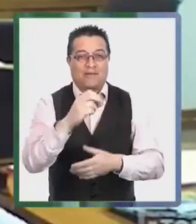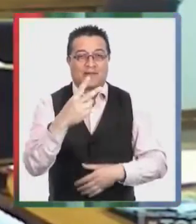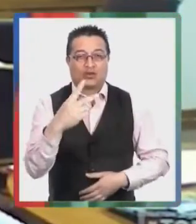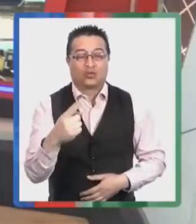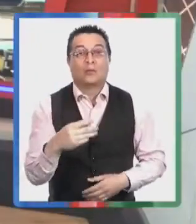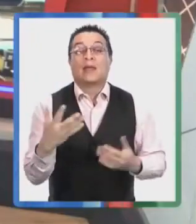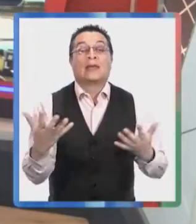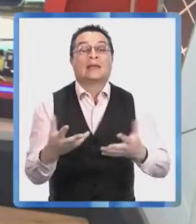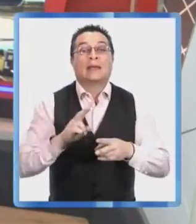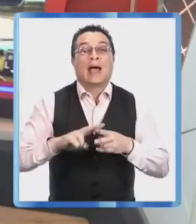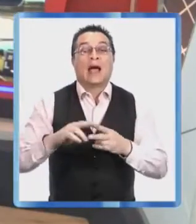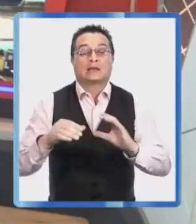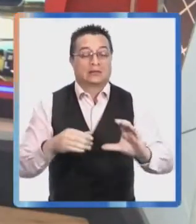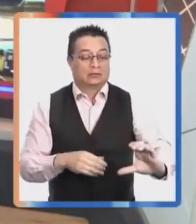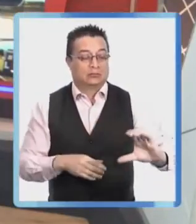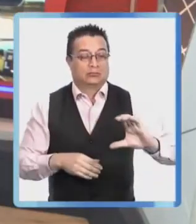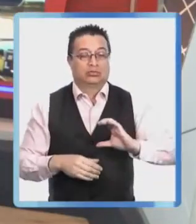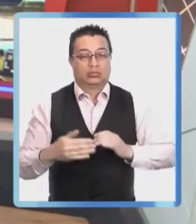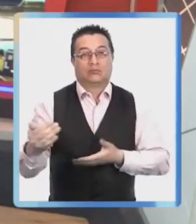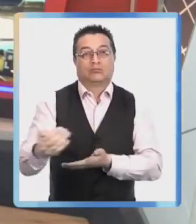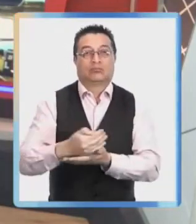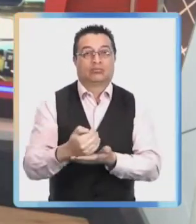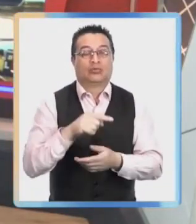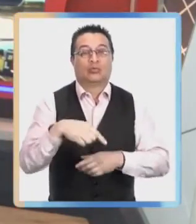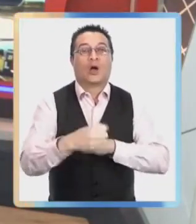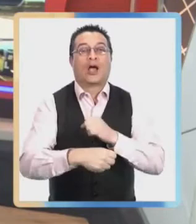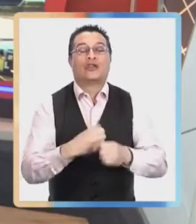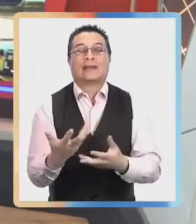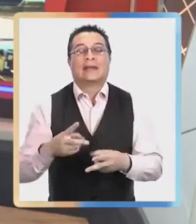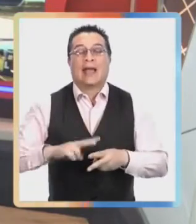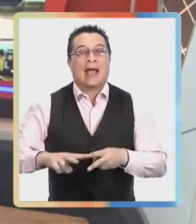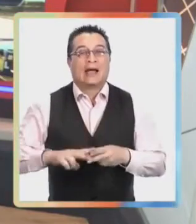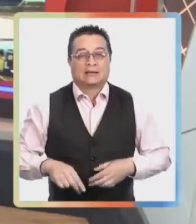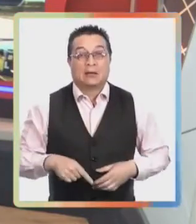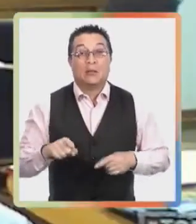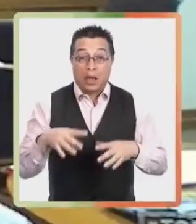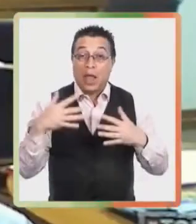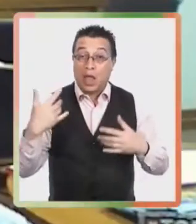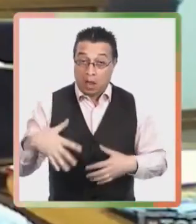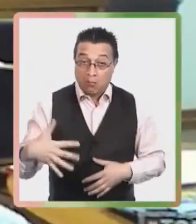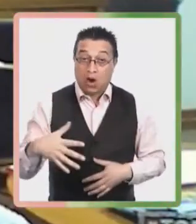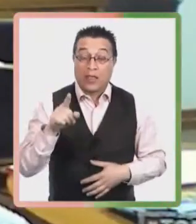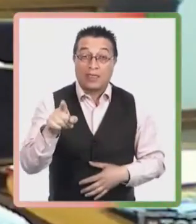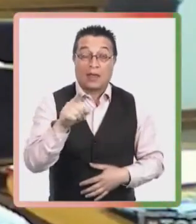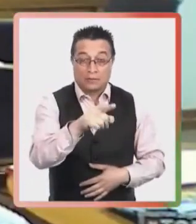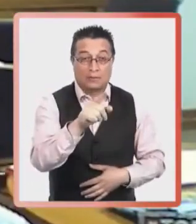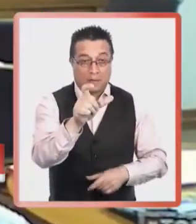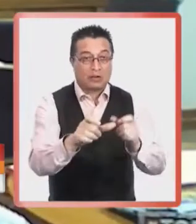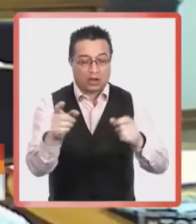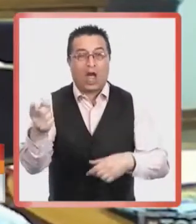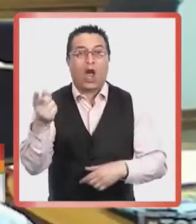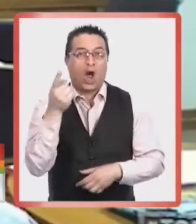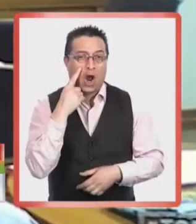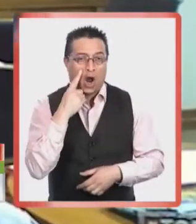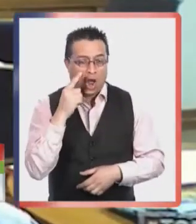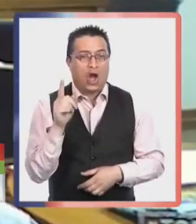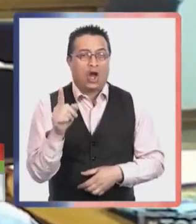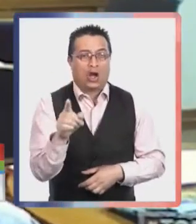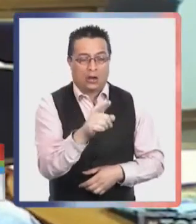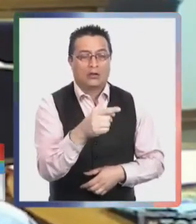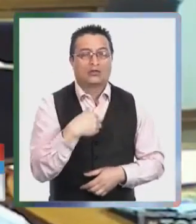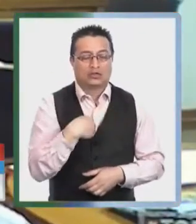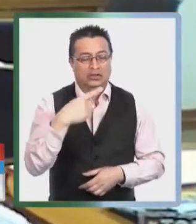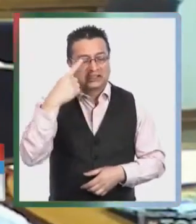por ejemplo que se está haciendo con los recursos recaudados este año además bueno creo que es importante que la gente conozca y yo creo